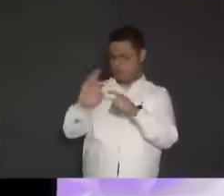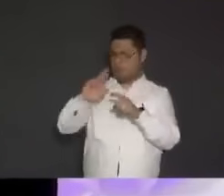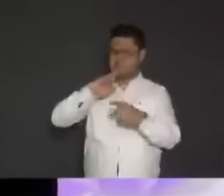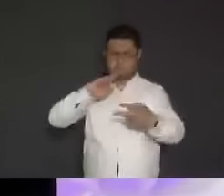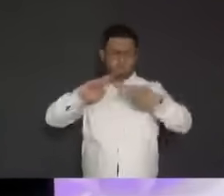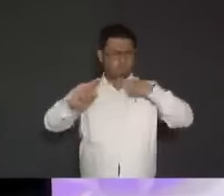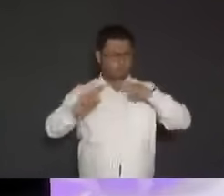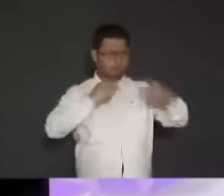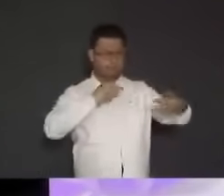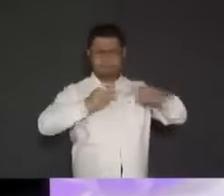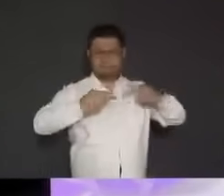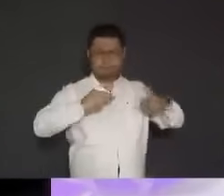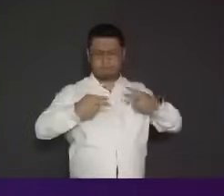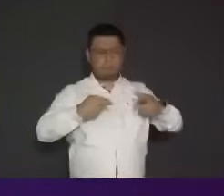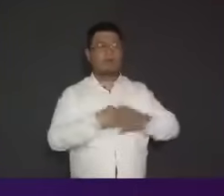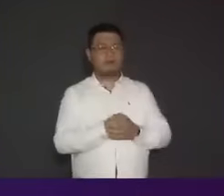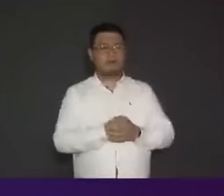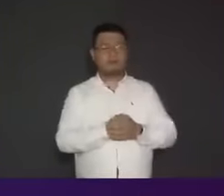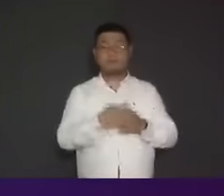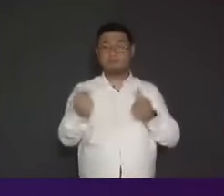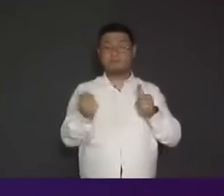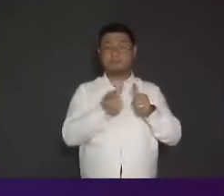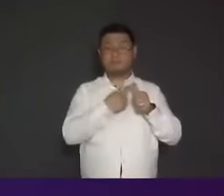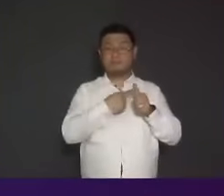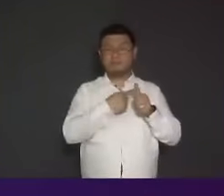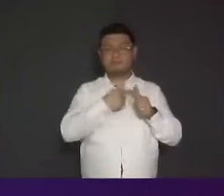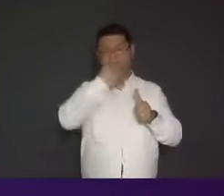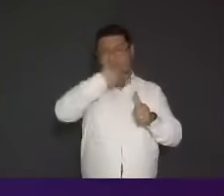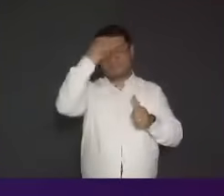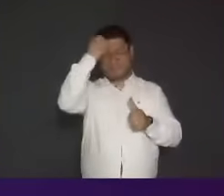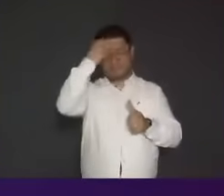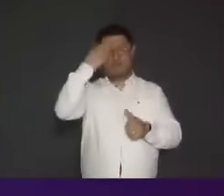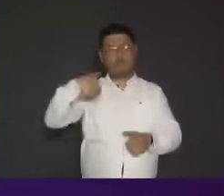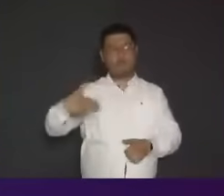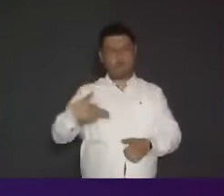y contrarréplica. Iniciaremos con el candidato Joaquín Jesús Díaz Mena.